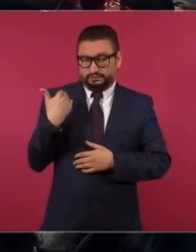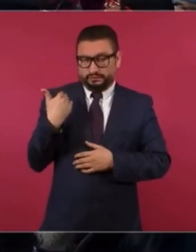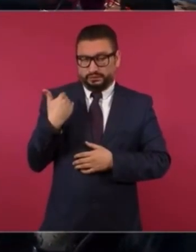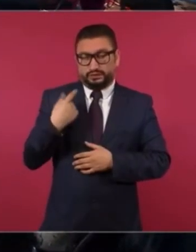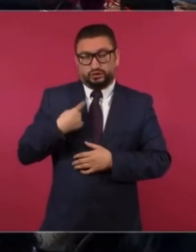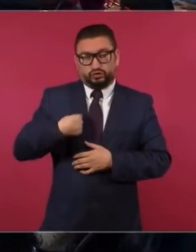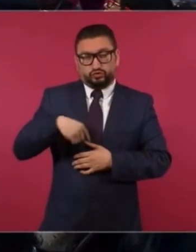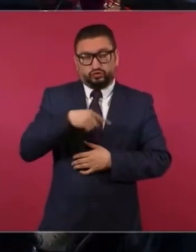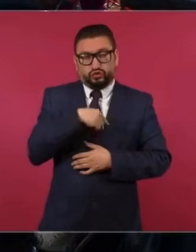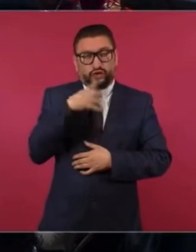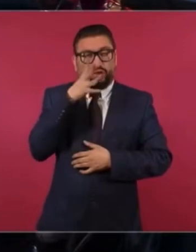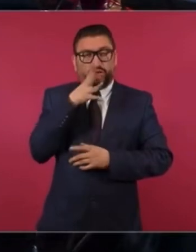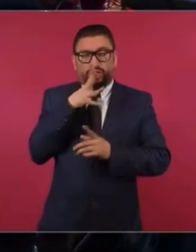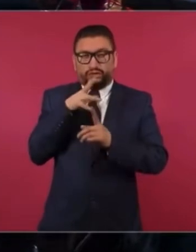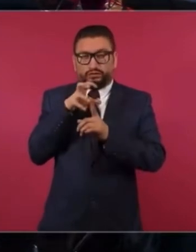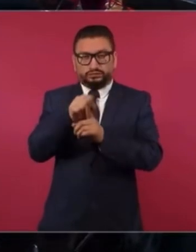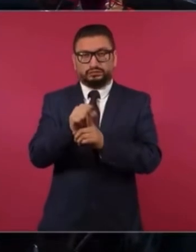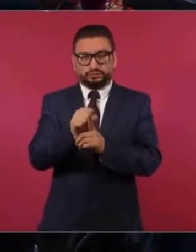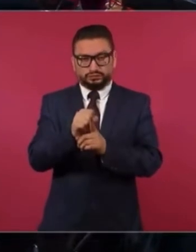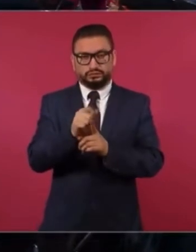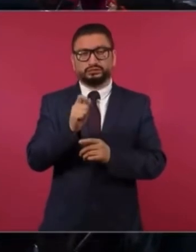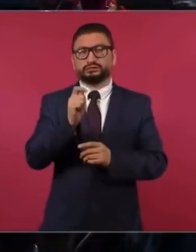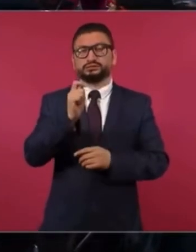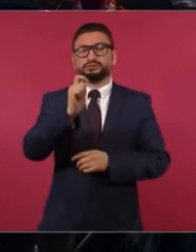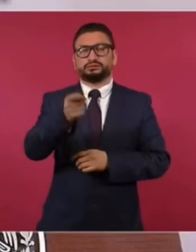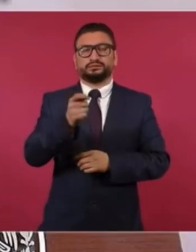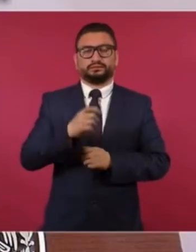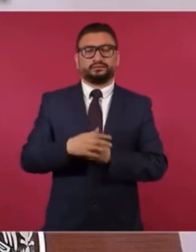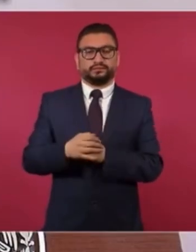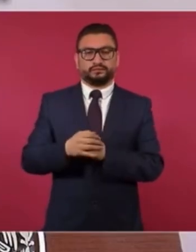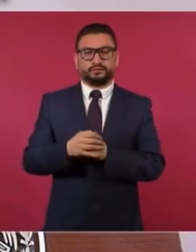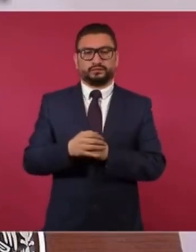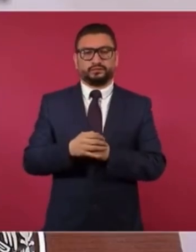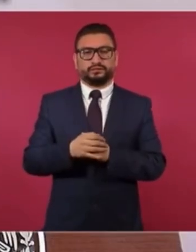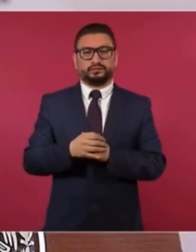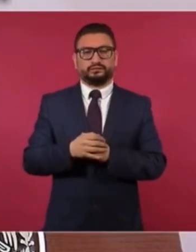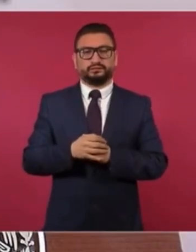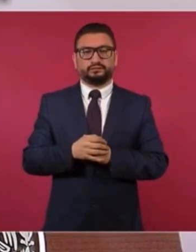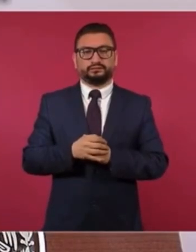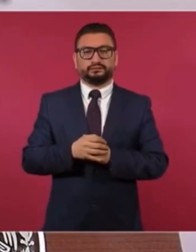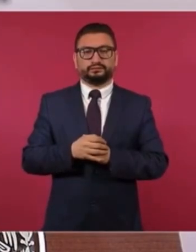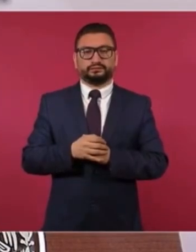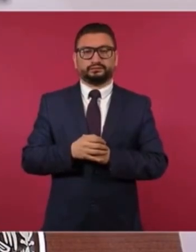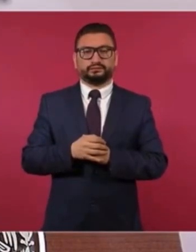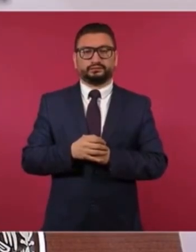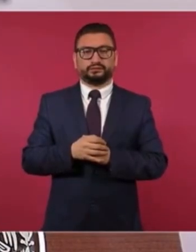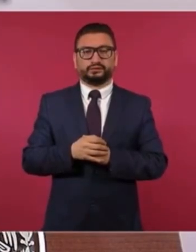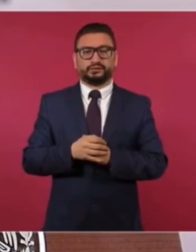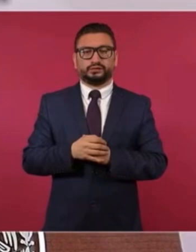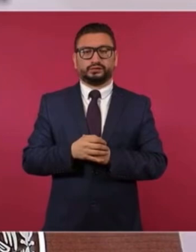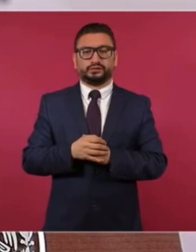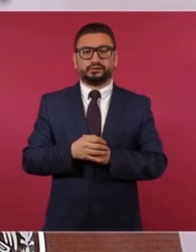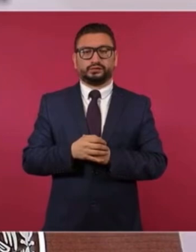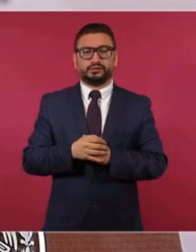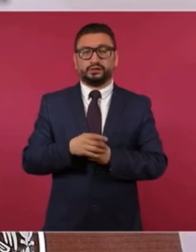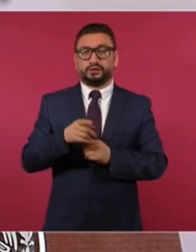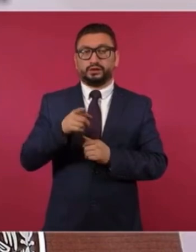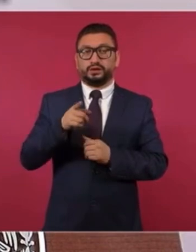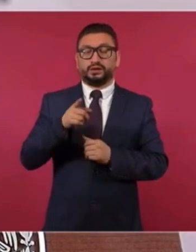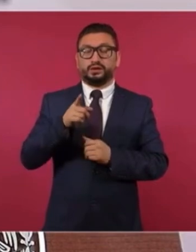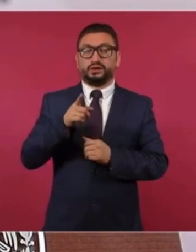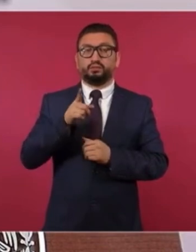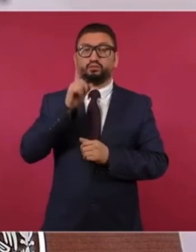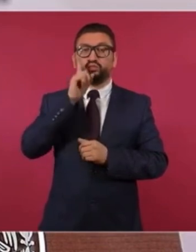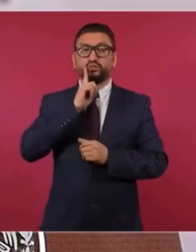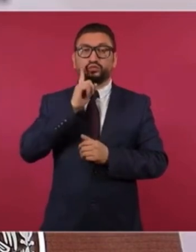logrando que una pequeña parte del dinero que tiene la esposa de García